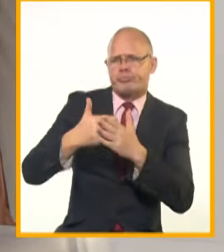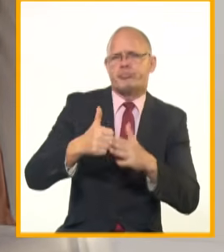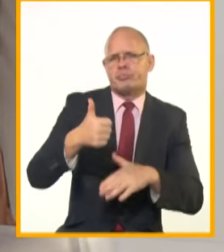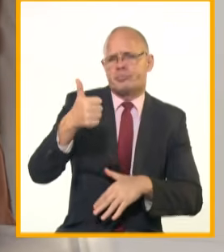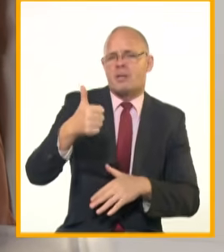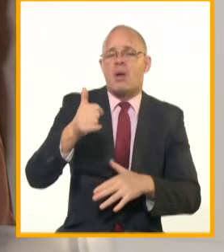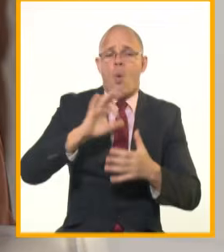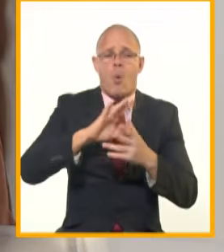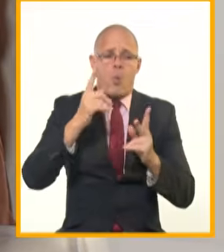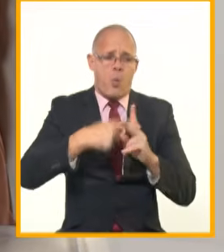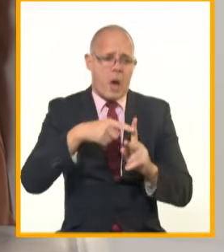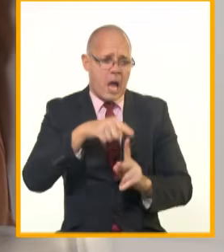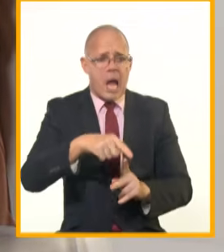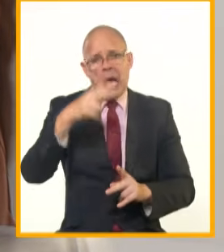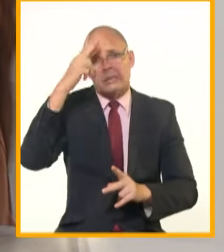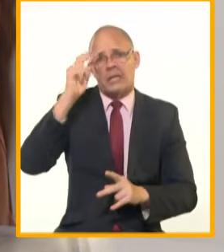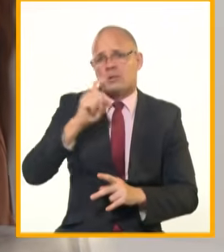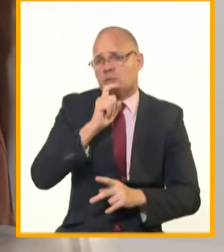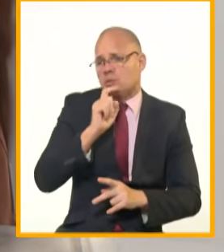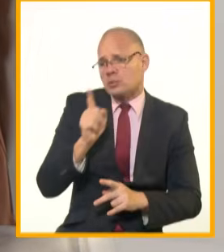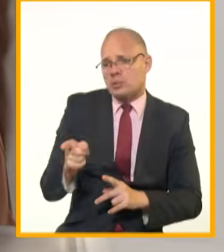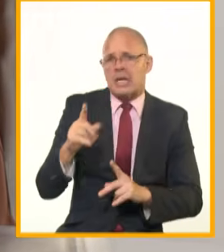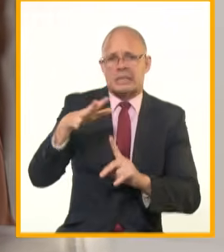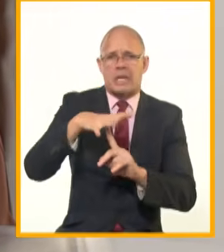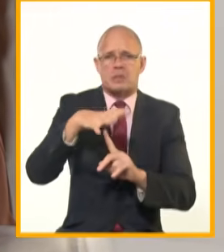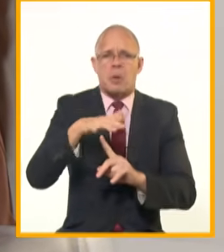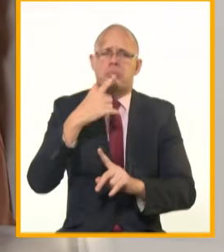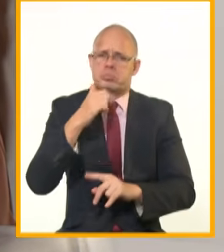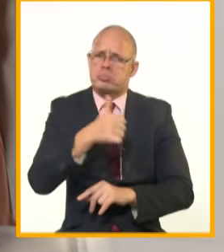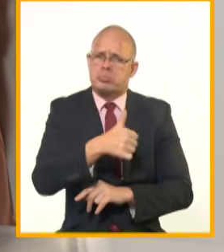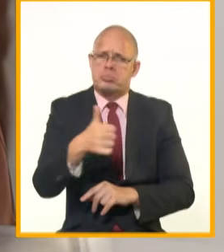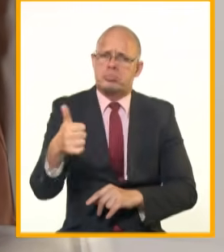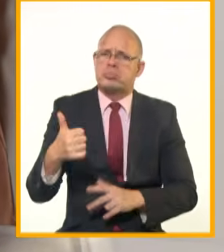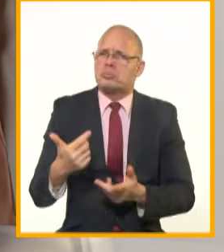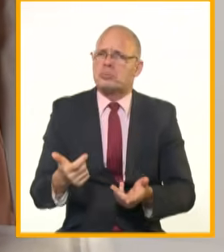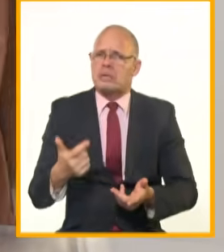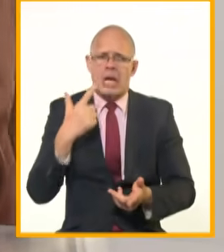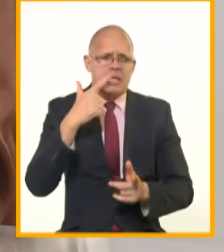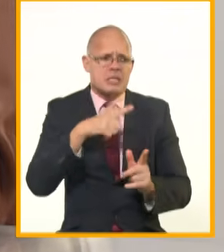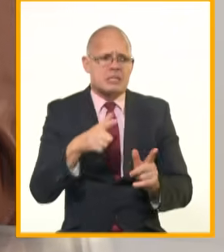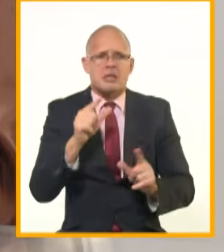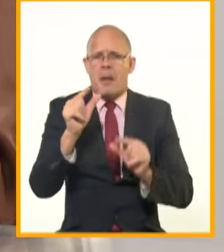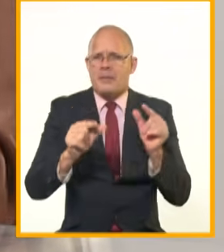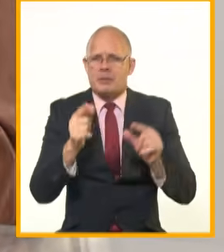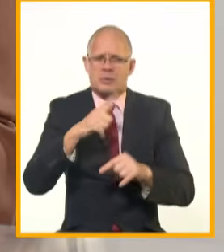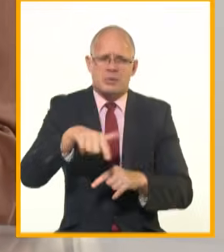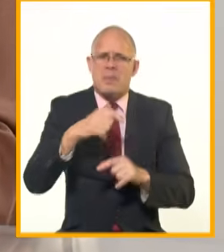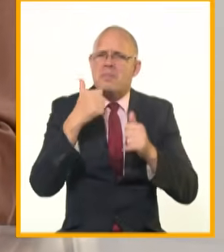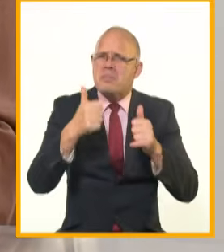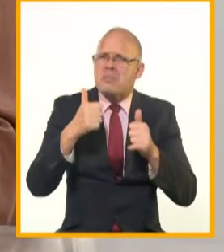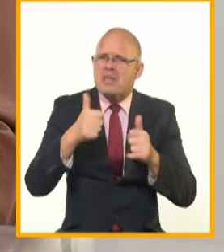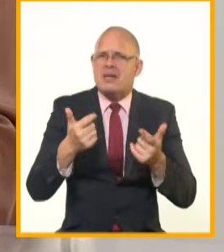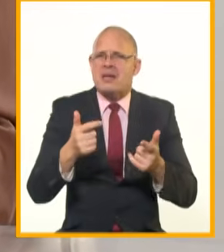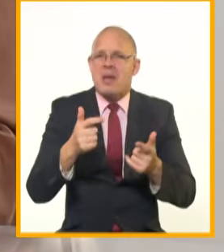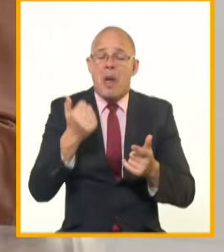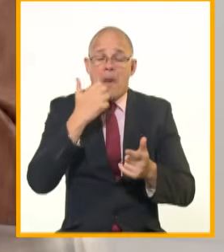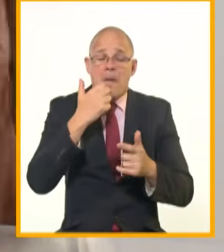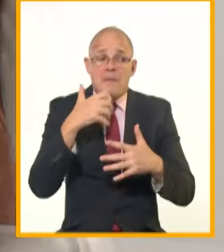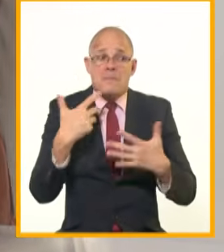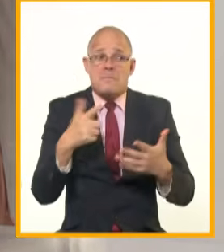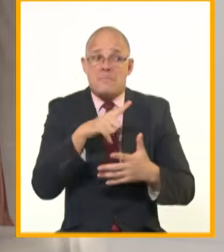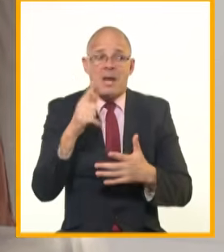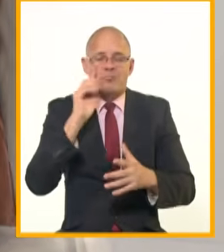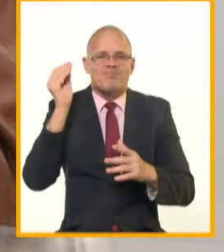como en San Antonio como en San Cristóbal, tiene buenos resultados y tiene muy buenos especialistas, lo que está basado sobre todo en los hombres, en los